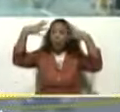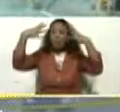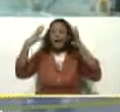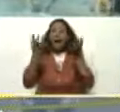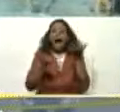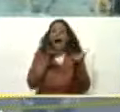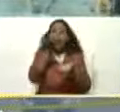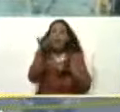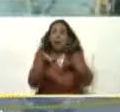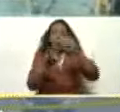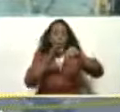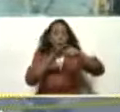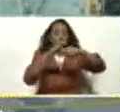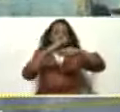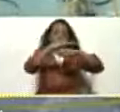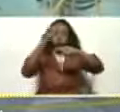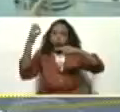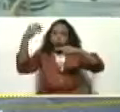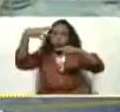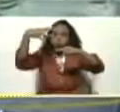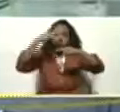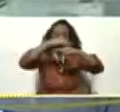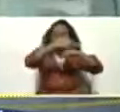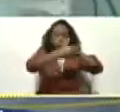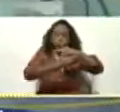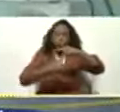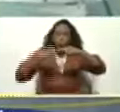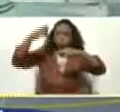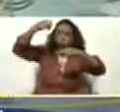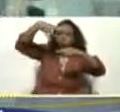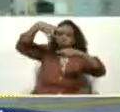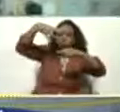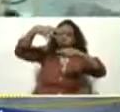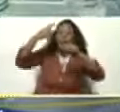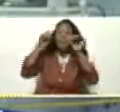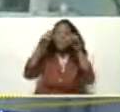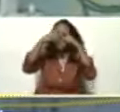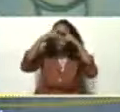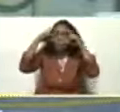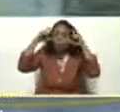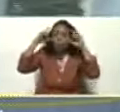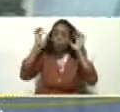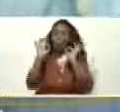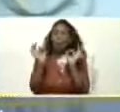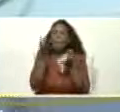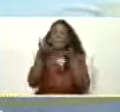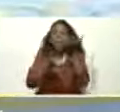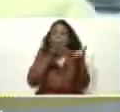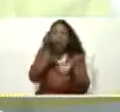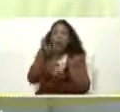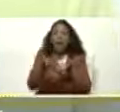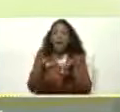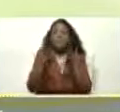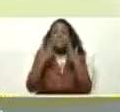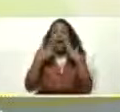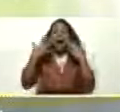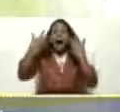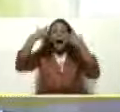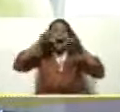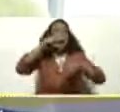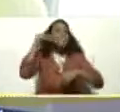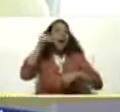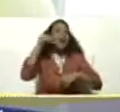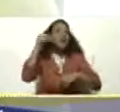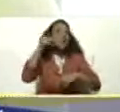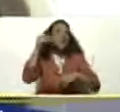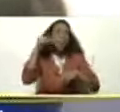fototerapia está allá esa lámpara de fototerapia para los bebés que tienen problemas de bitumina